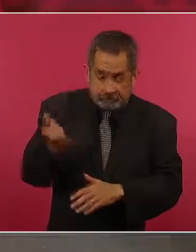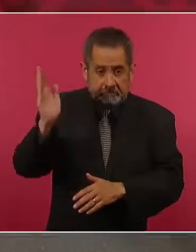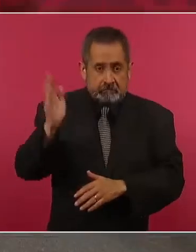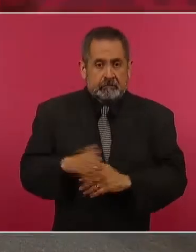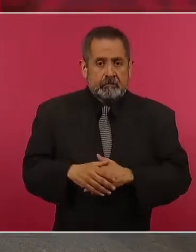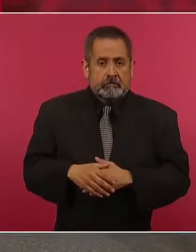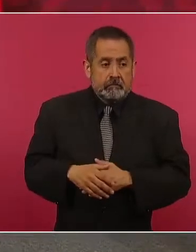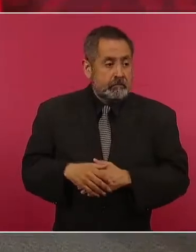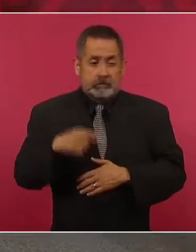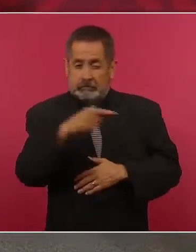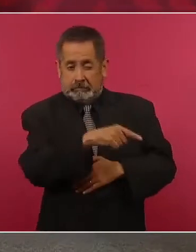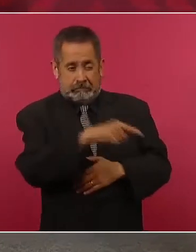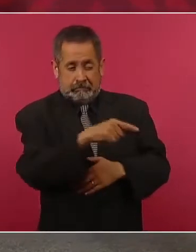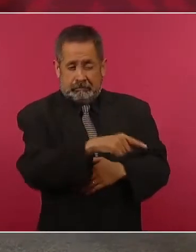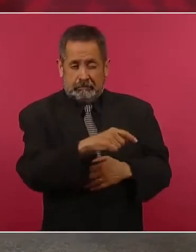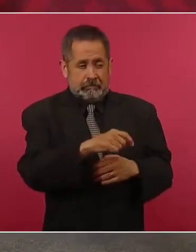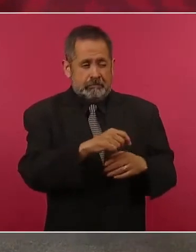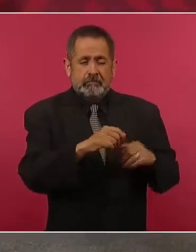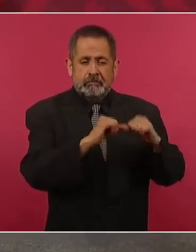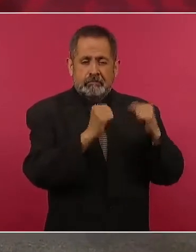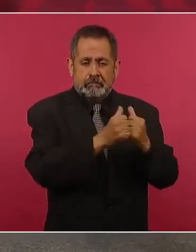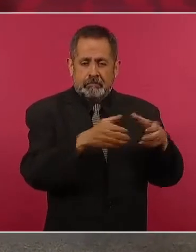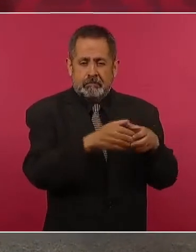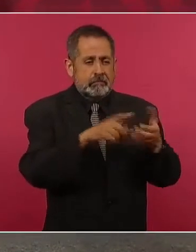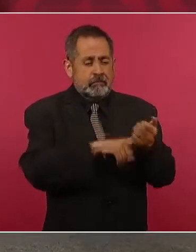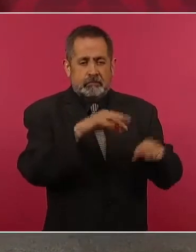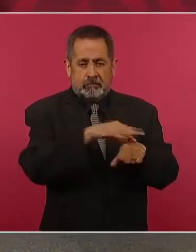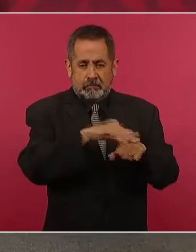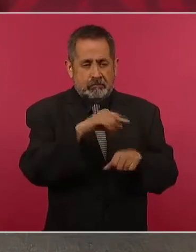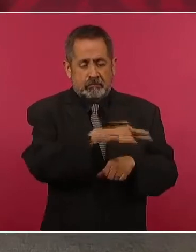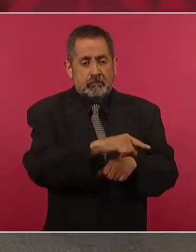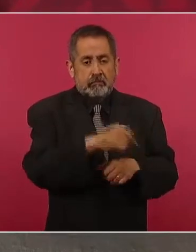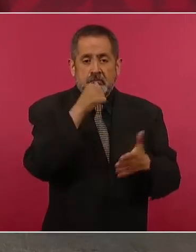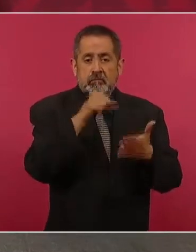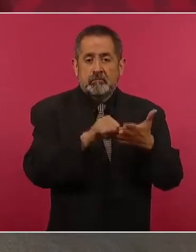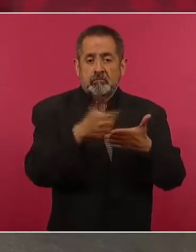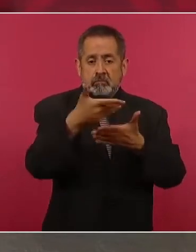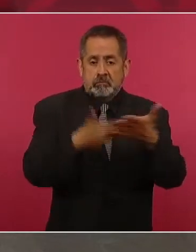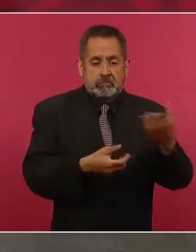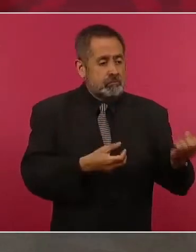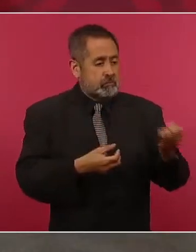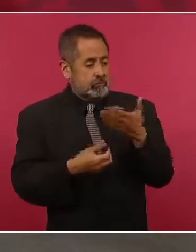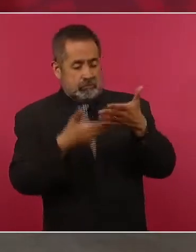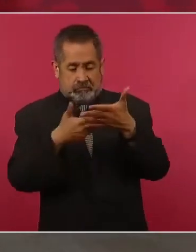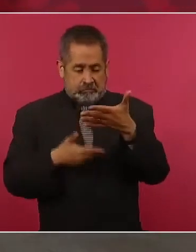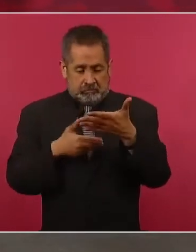pues una de estas sociedades de médicos me mandó un escrito